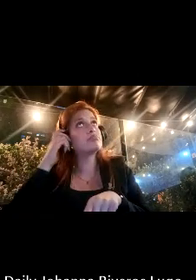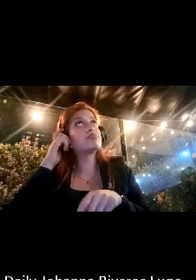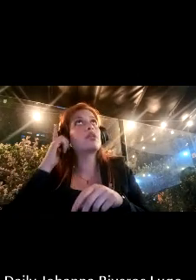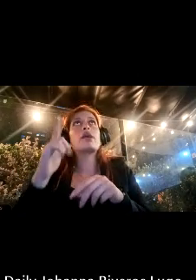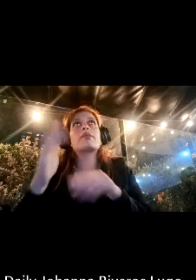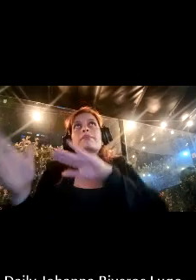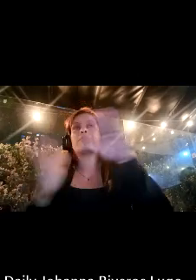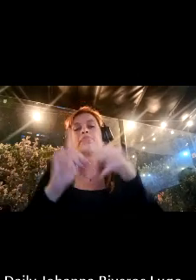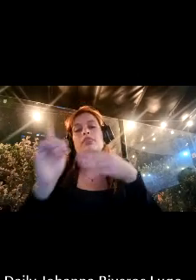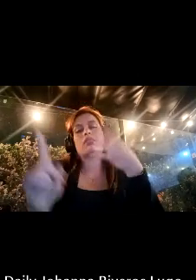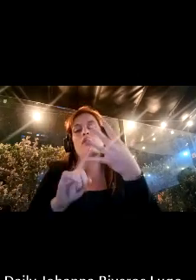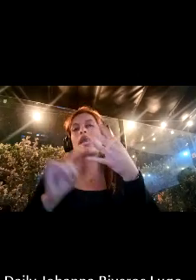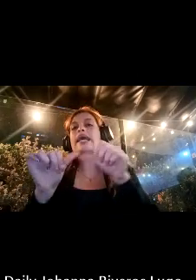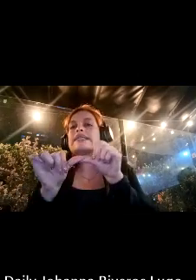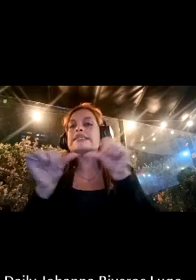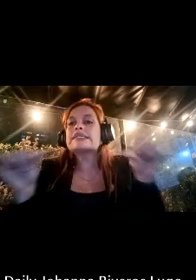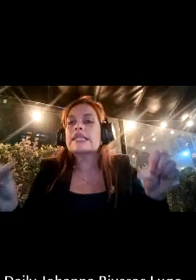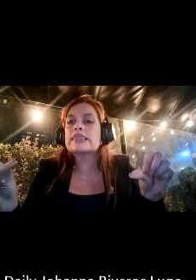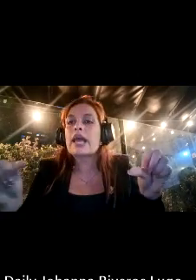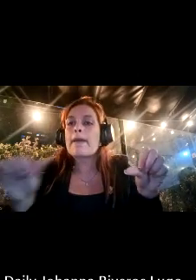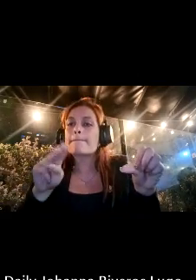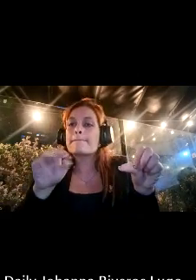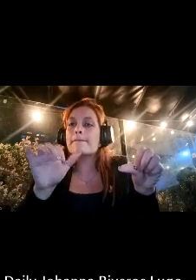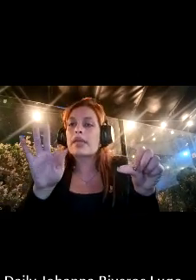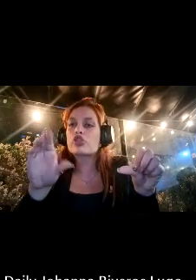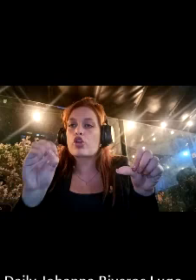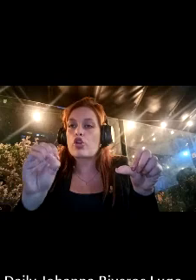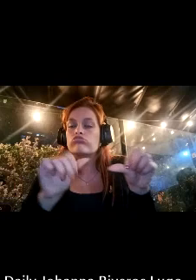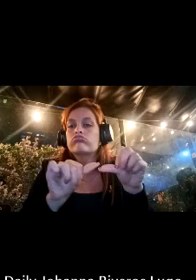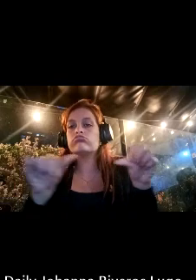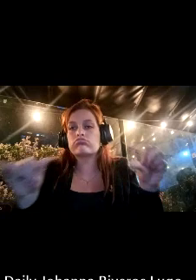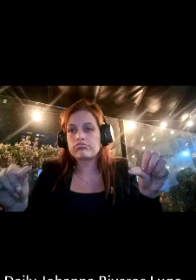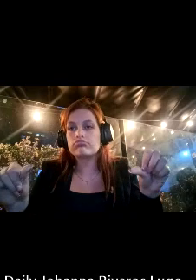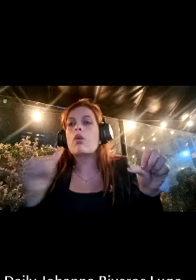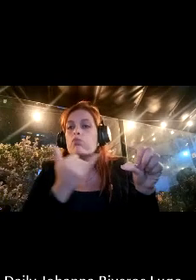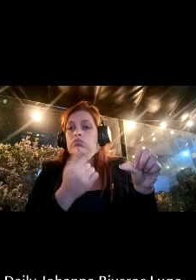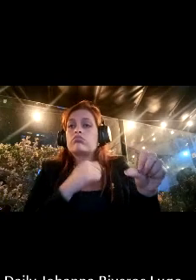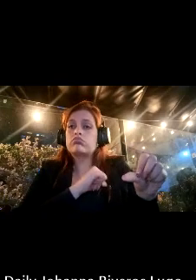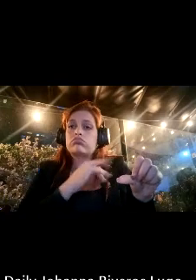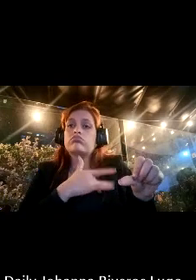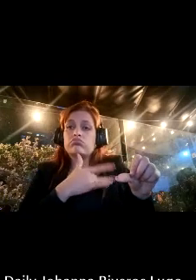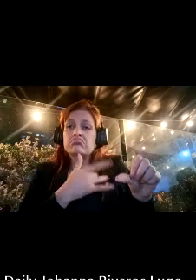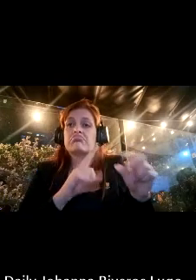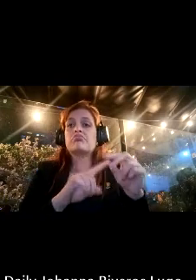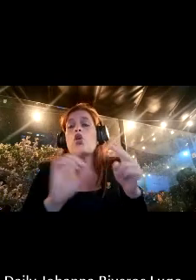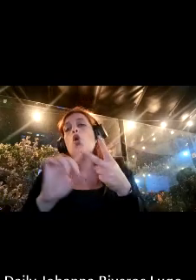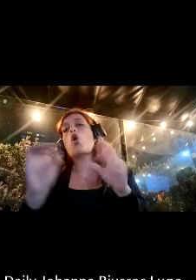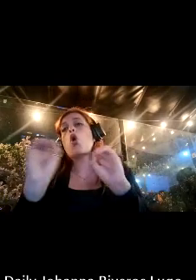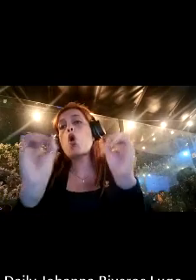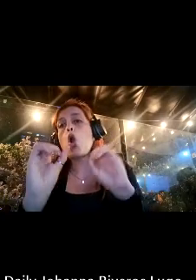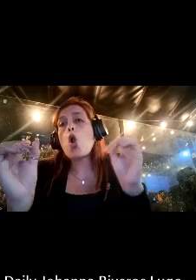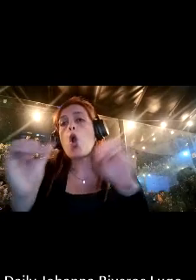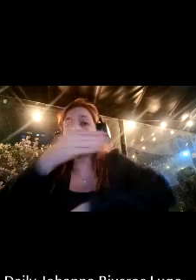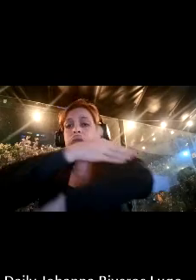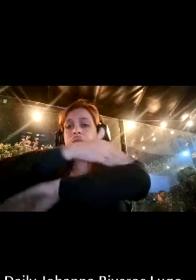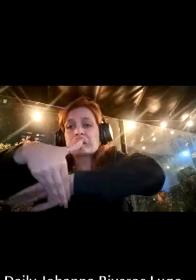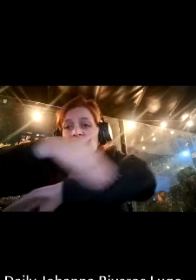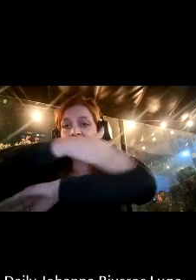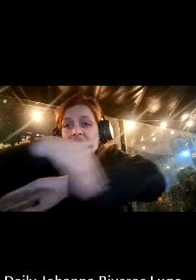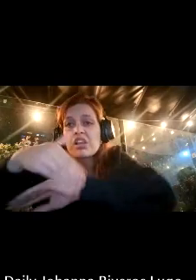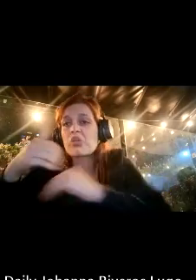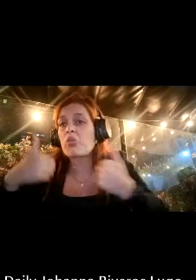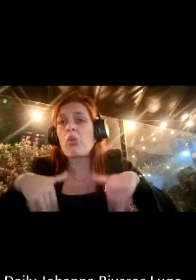distancia. En nuestras casas creo que podemos tener una regla o un metro, lo que sea, cualquiera de